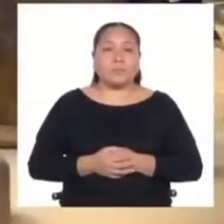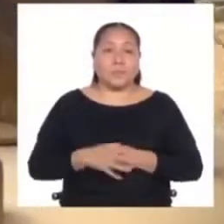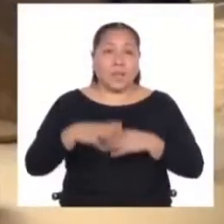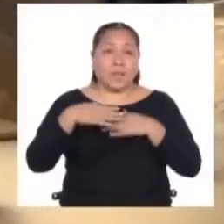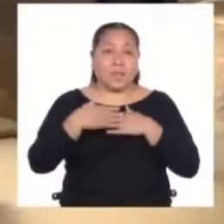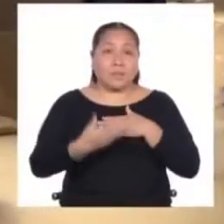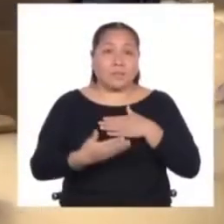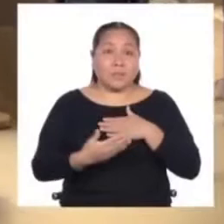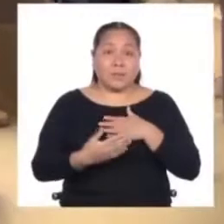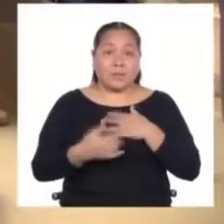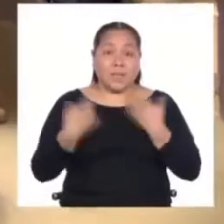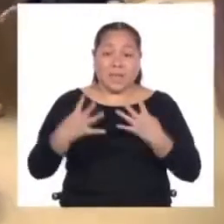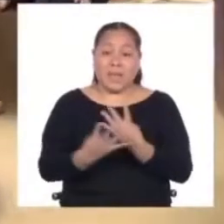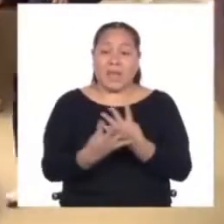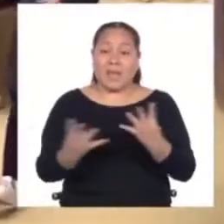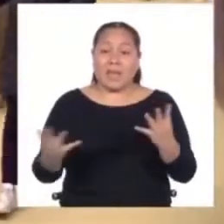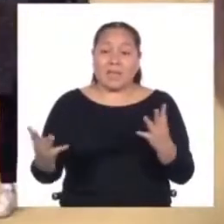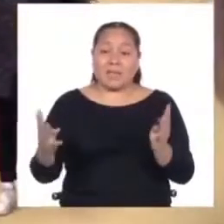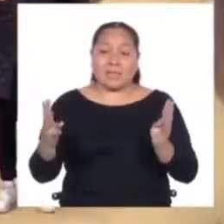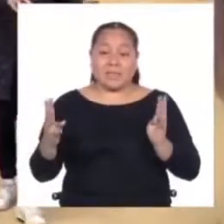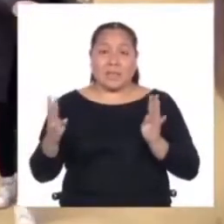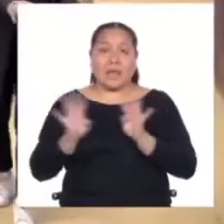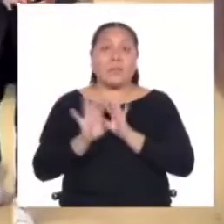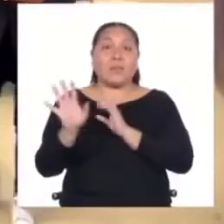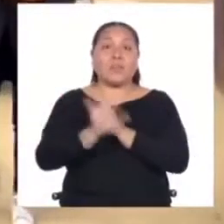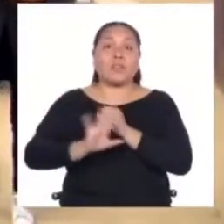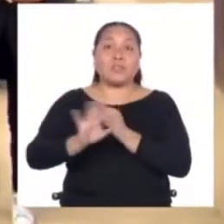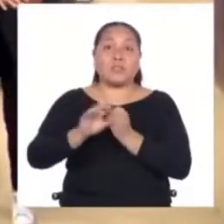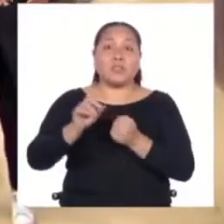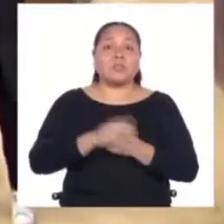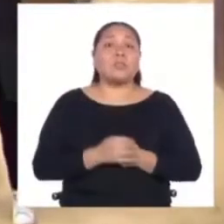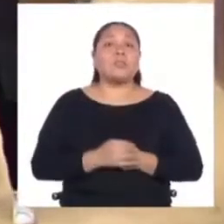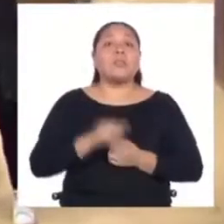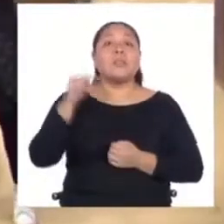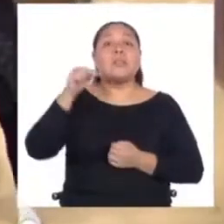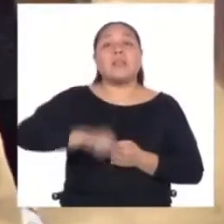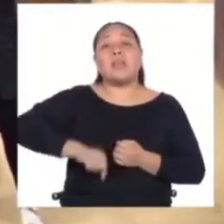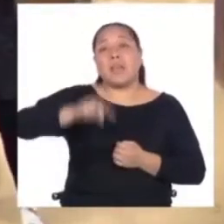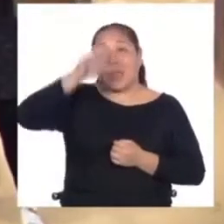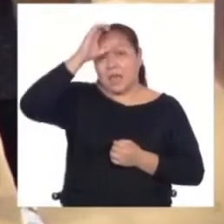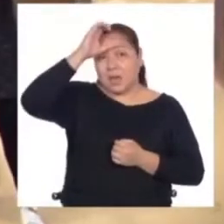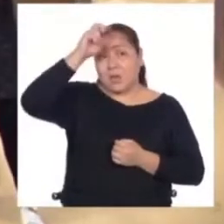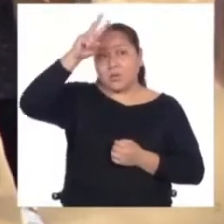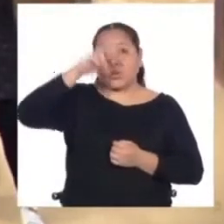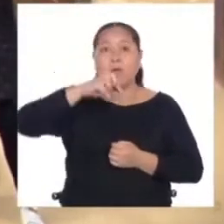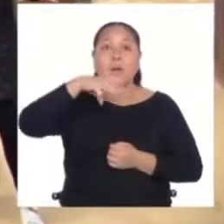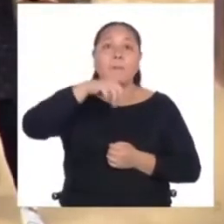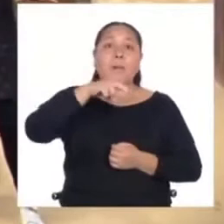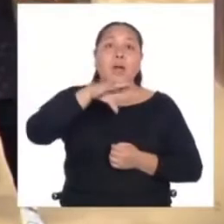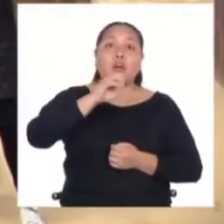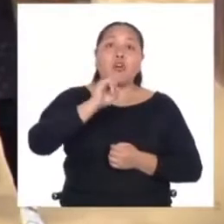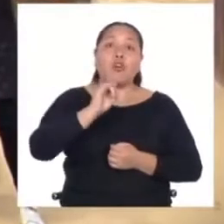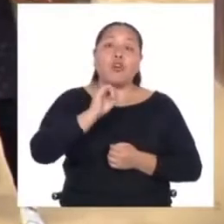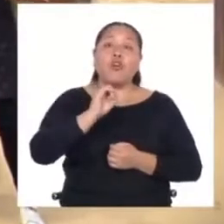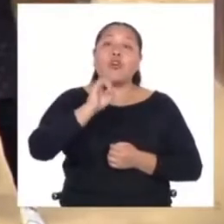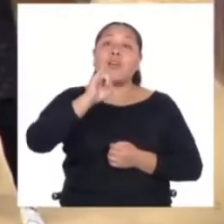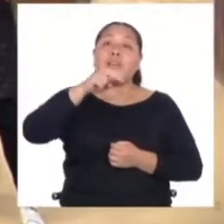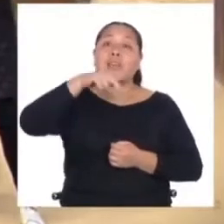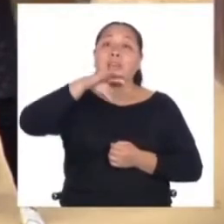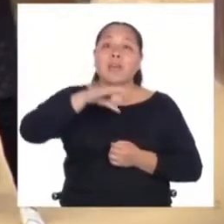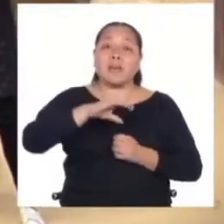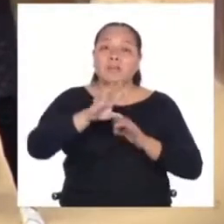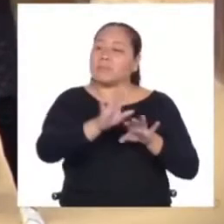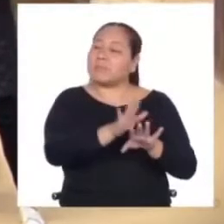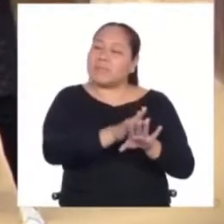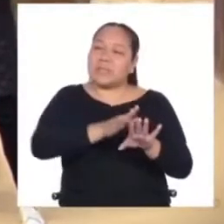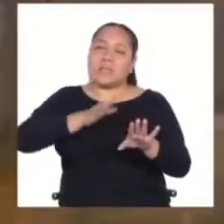Después de levantar el cerco de la ciudad del Cusco, Manco Inca se retiró a Yucay y posteriormente llegó hasta aquí, a la fortaleza